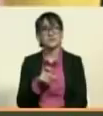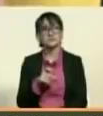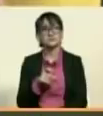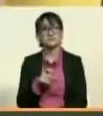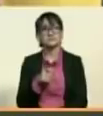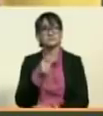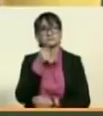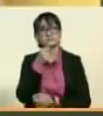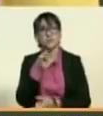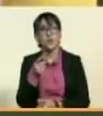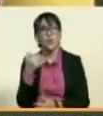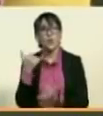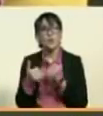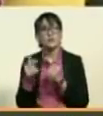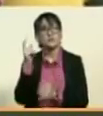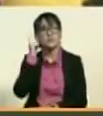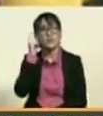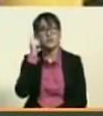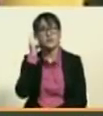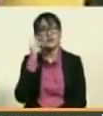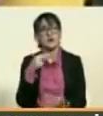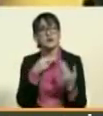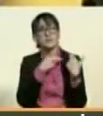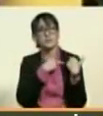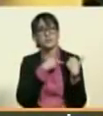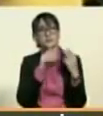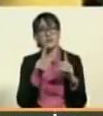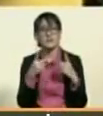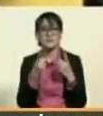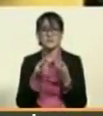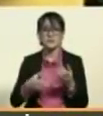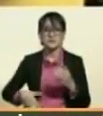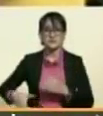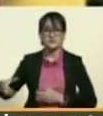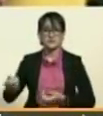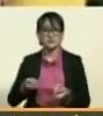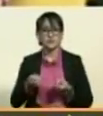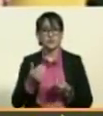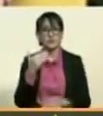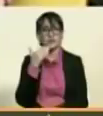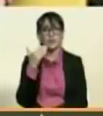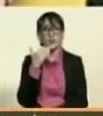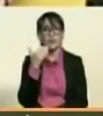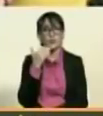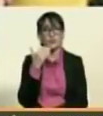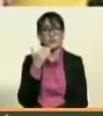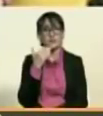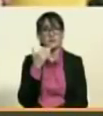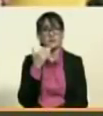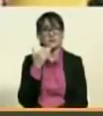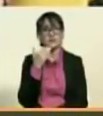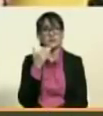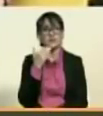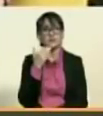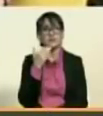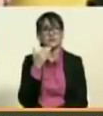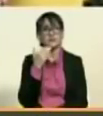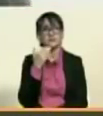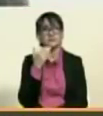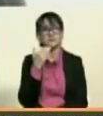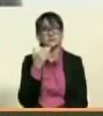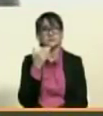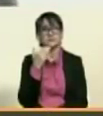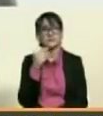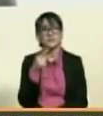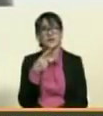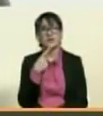haciendo los últimos días el responsable del Departamento del Tesoro de los Estados Unidos. Él ha hablado de que